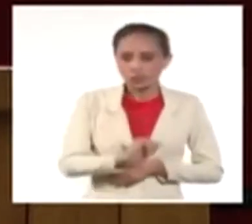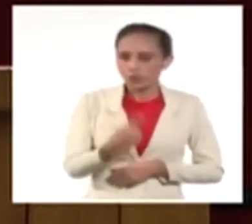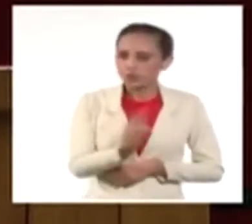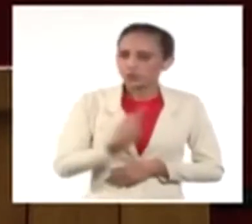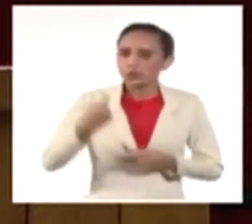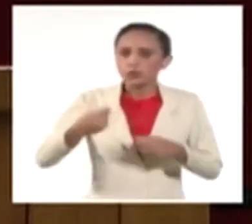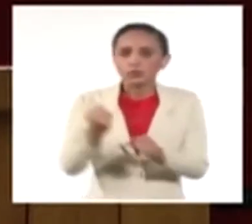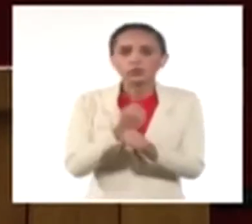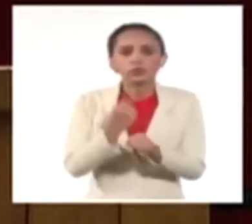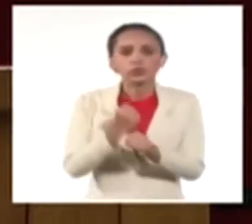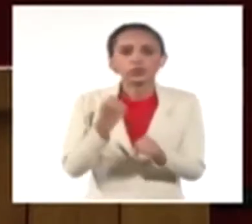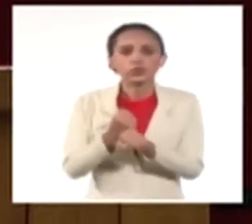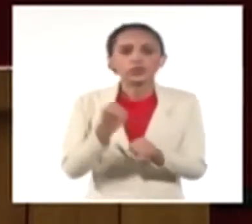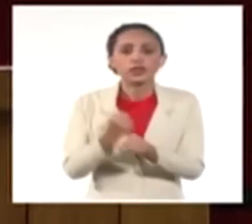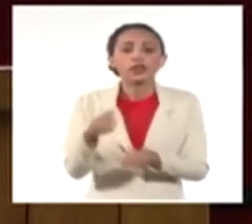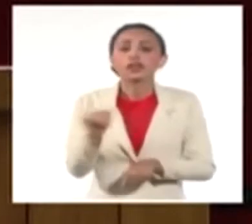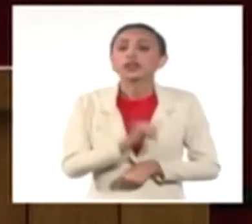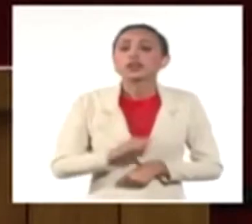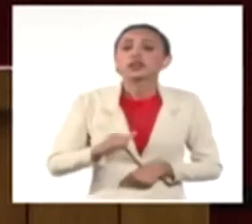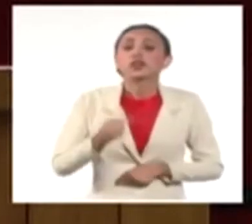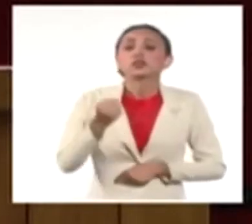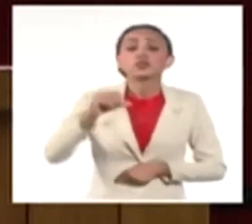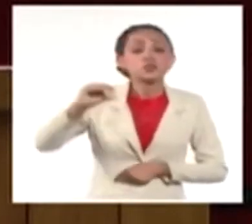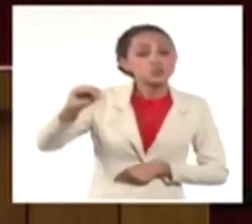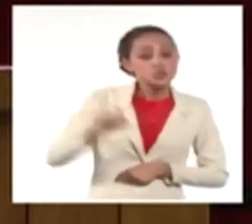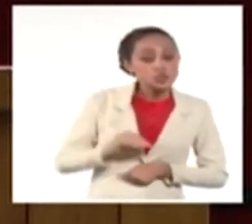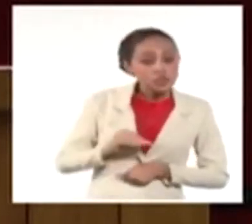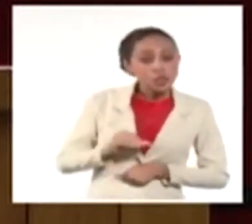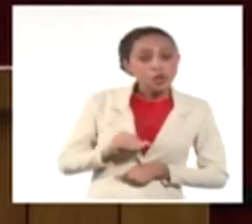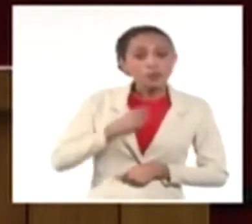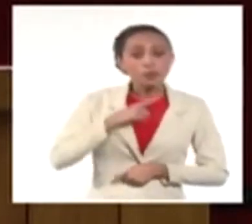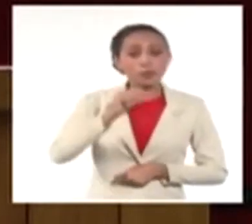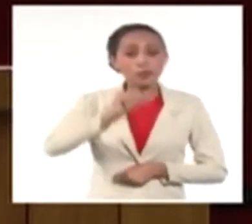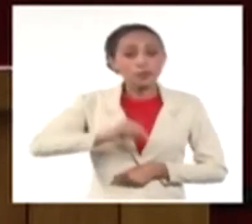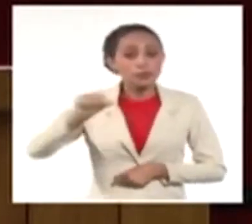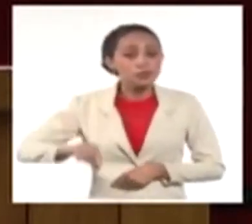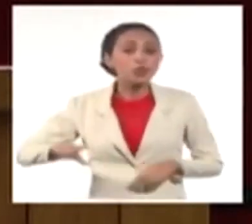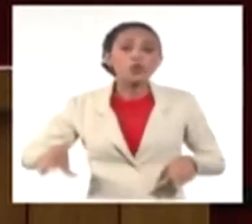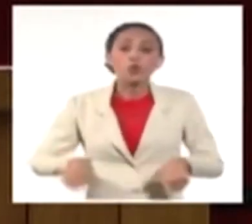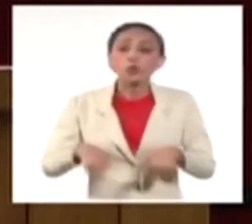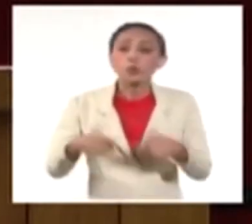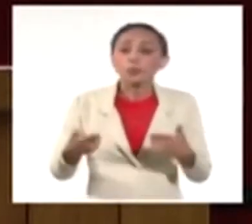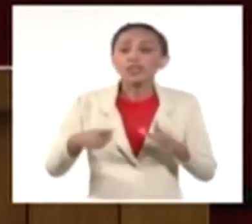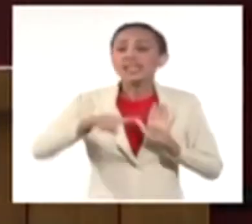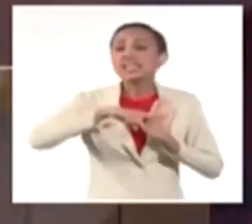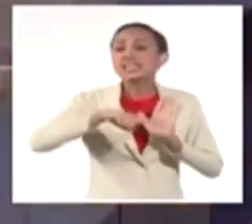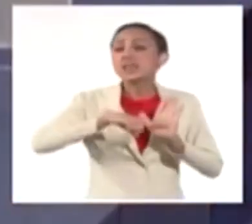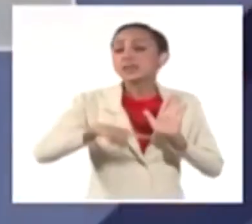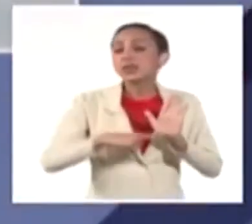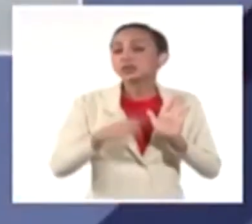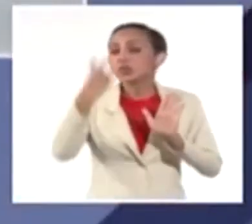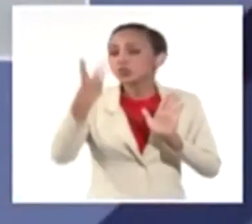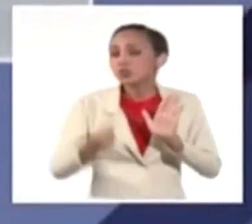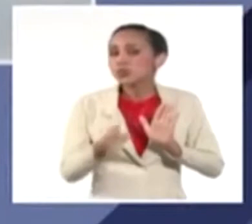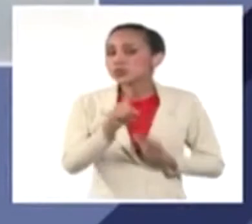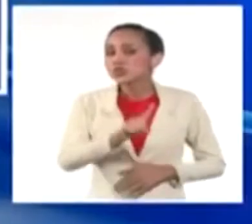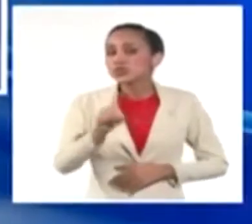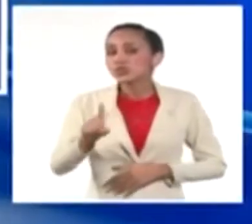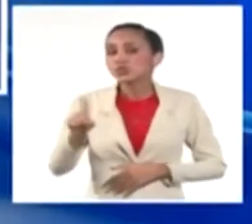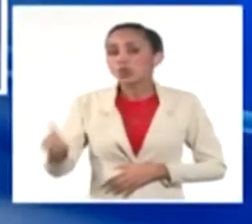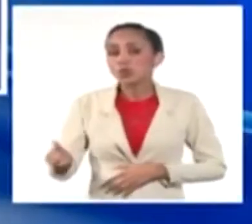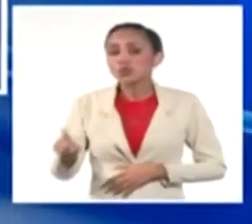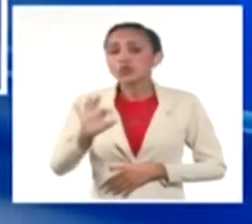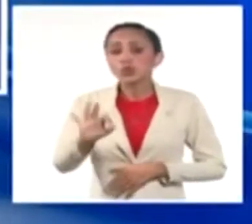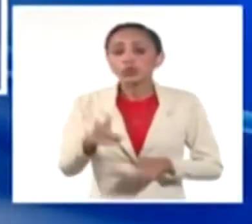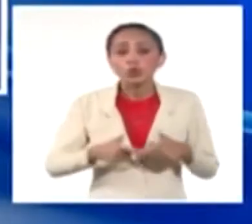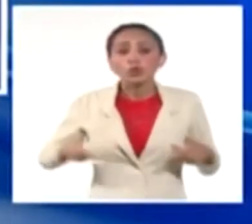la implementación de los subsidios a personas en cumplimiento del lineamiento número 111 del 8º